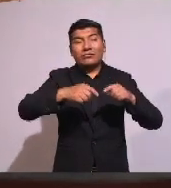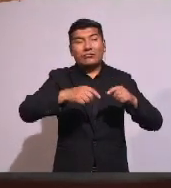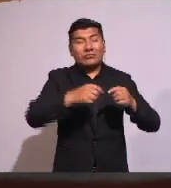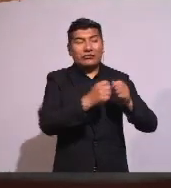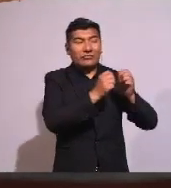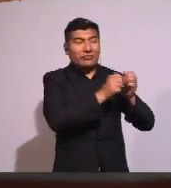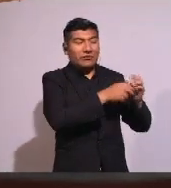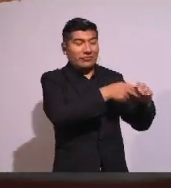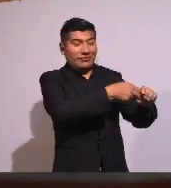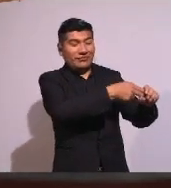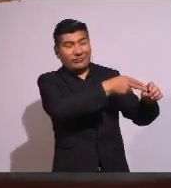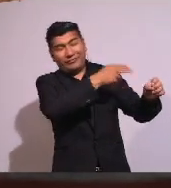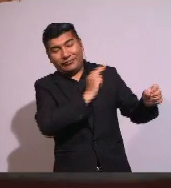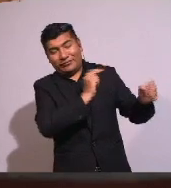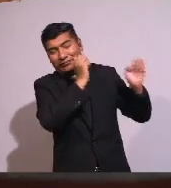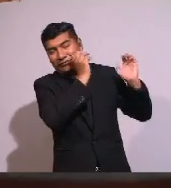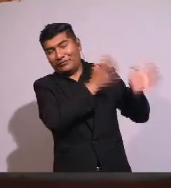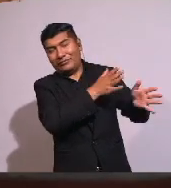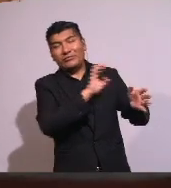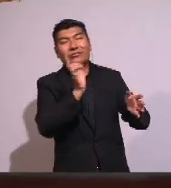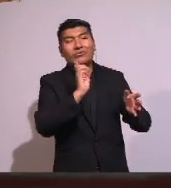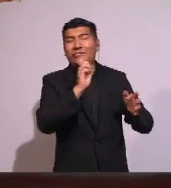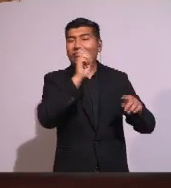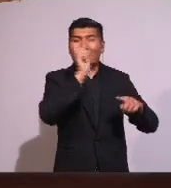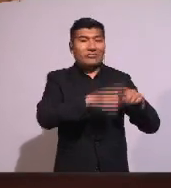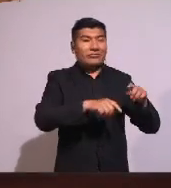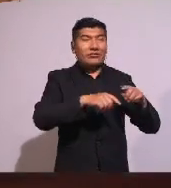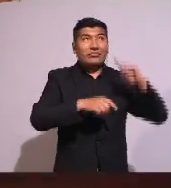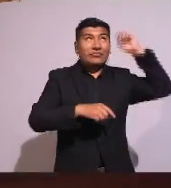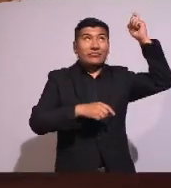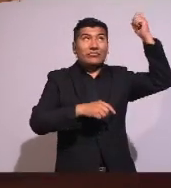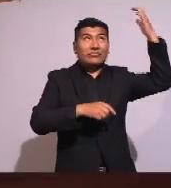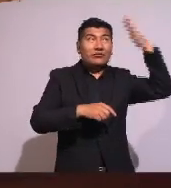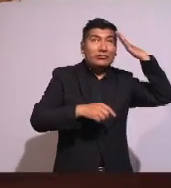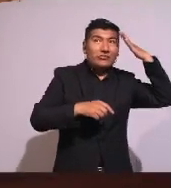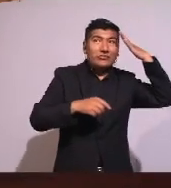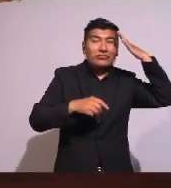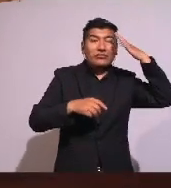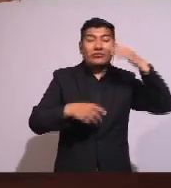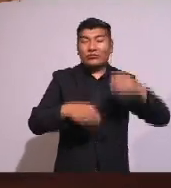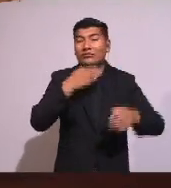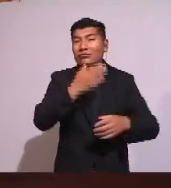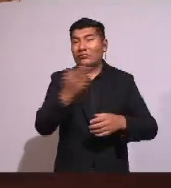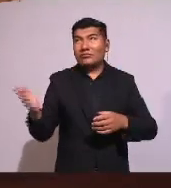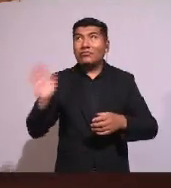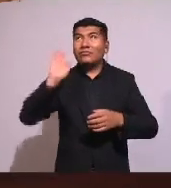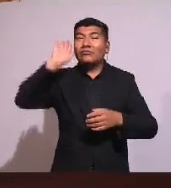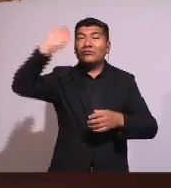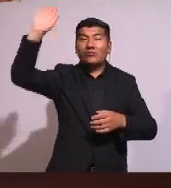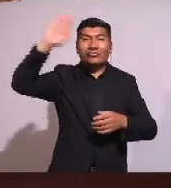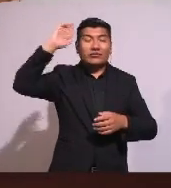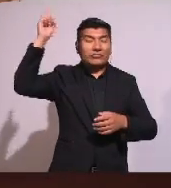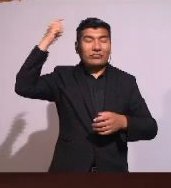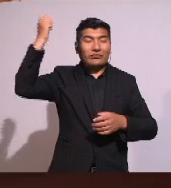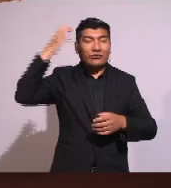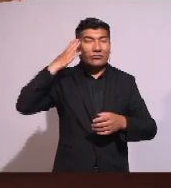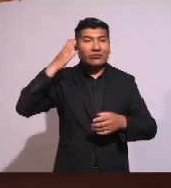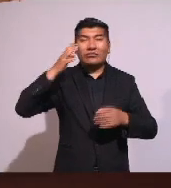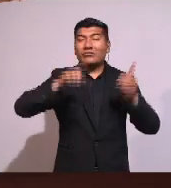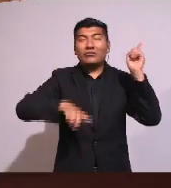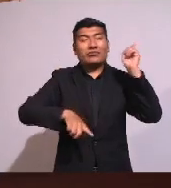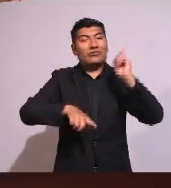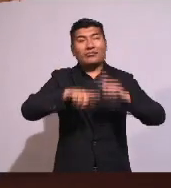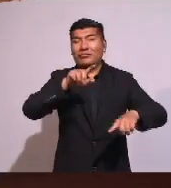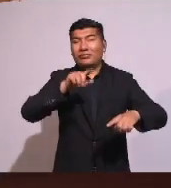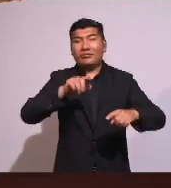de esta lógica, no podemos separar la luz de las obras de la luz. No es posible